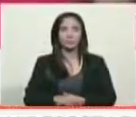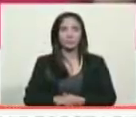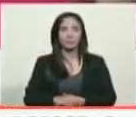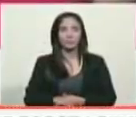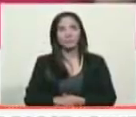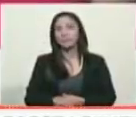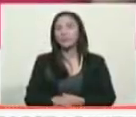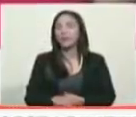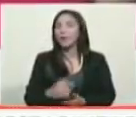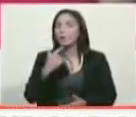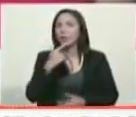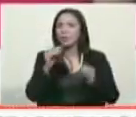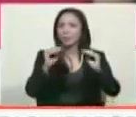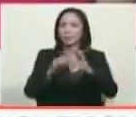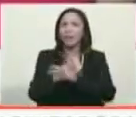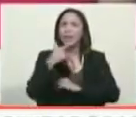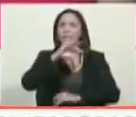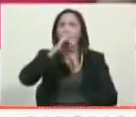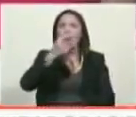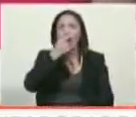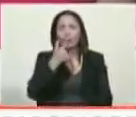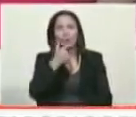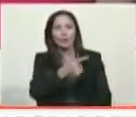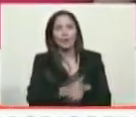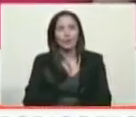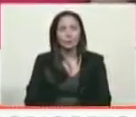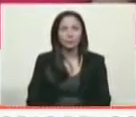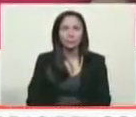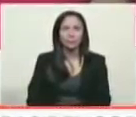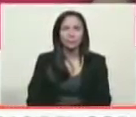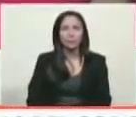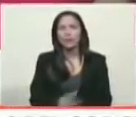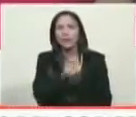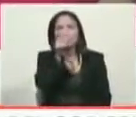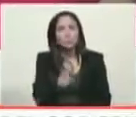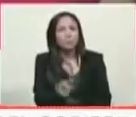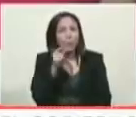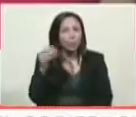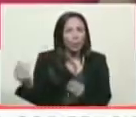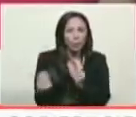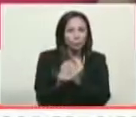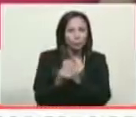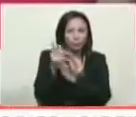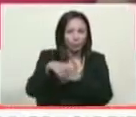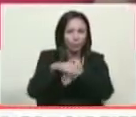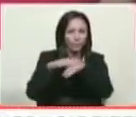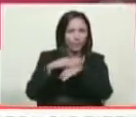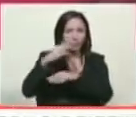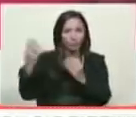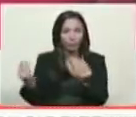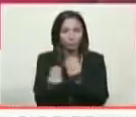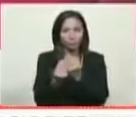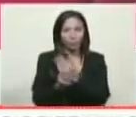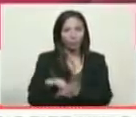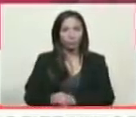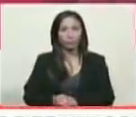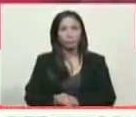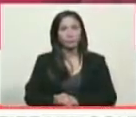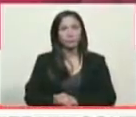Así se lo dije, él me lo dijo a mí. Y fuimos el hermano Freddy Bernal, me acompañó. Yo siempre que me meto en rollo por culpa de